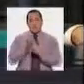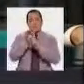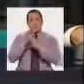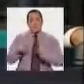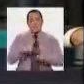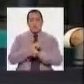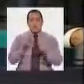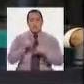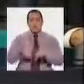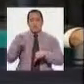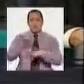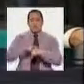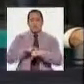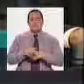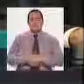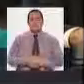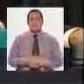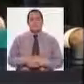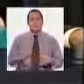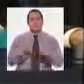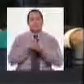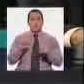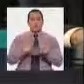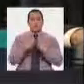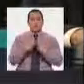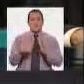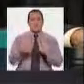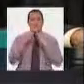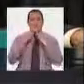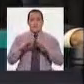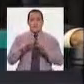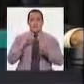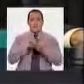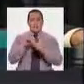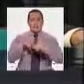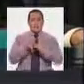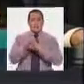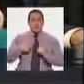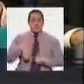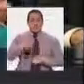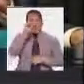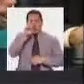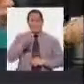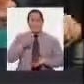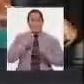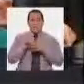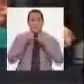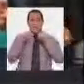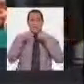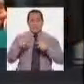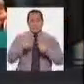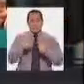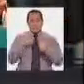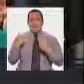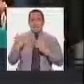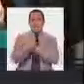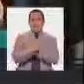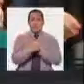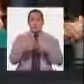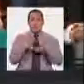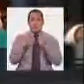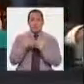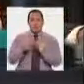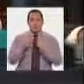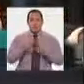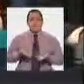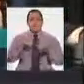no es lo normal. No suele acontecer que en un país esté en giro, es decir, se esté llevando